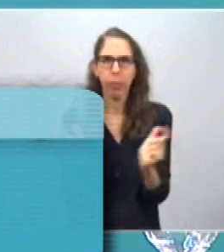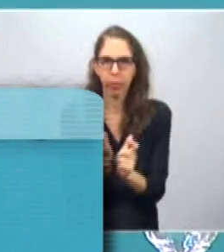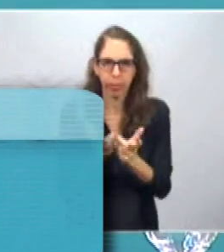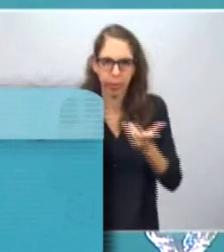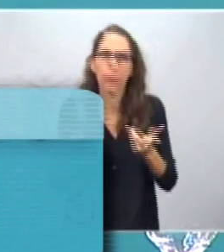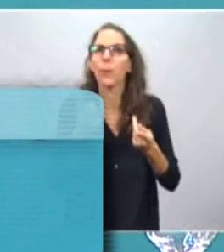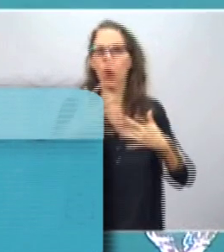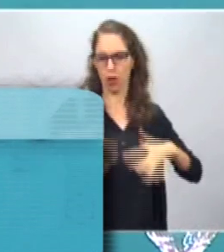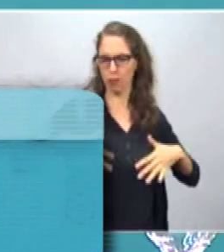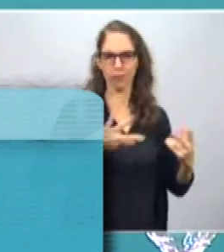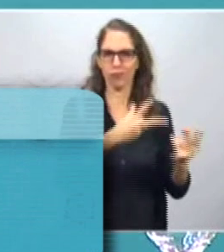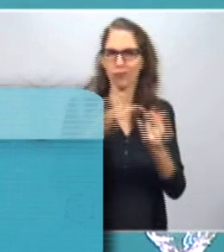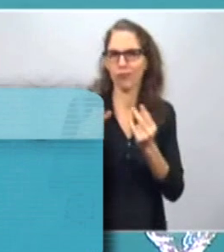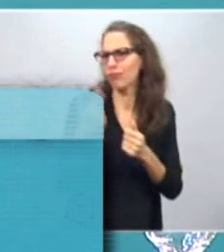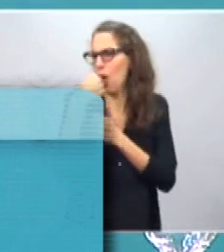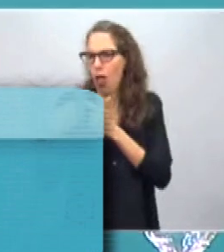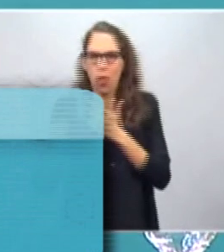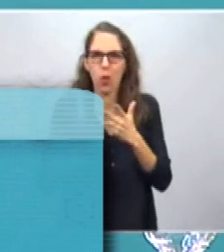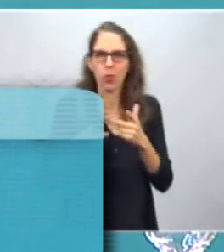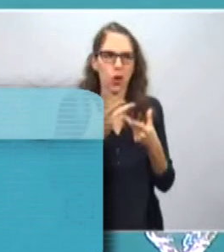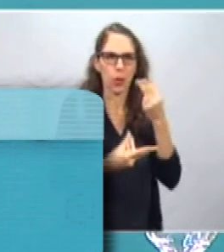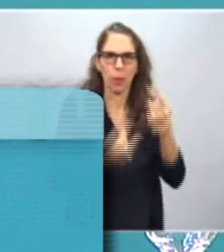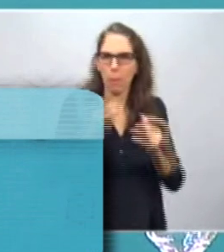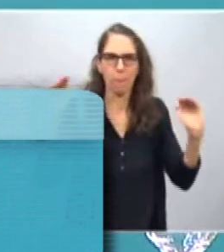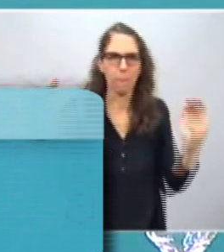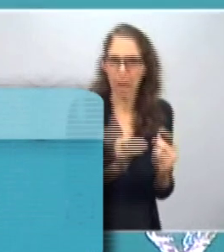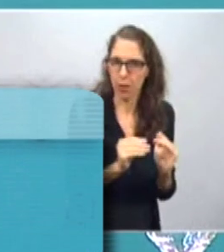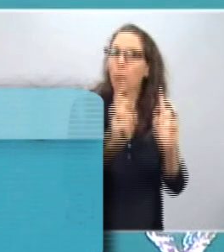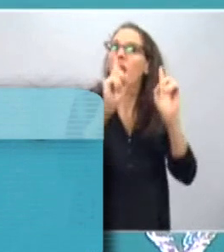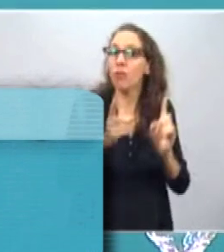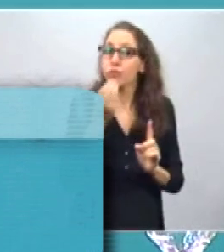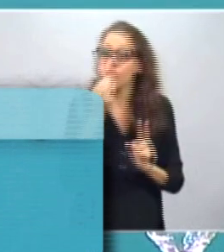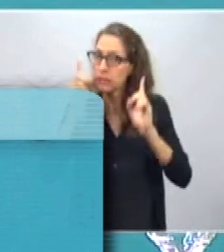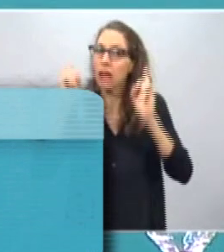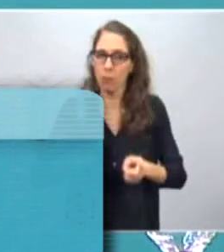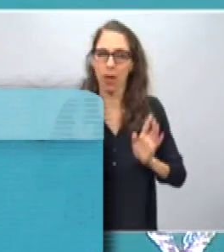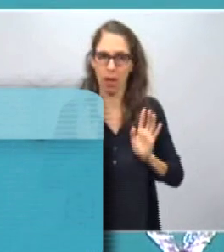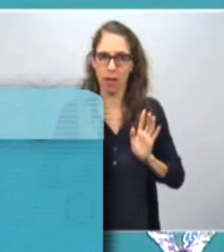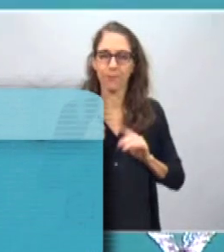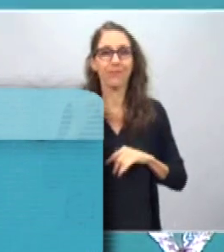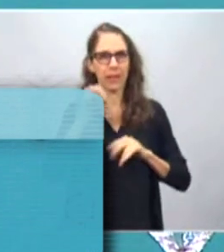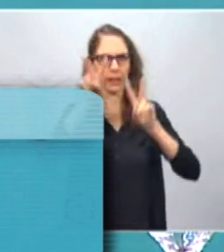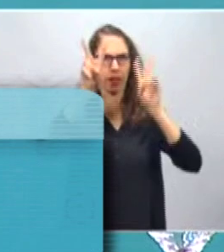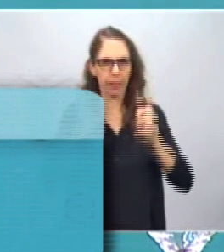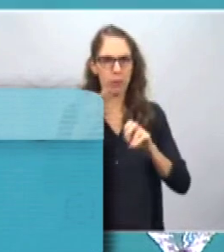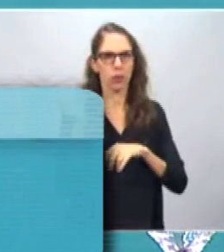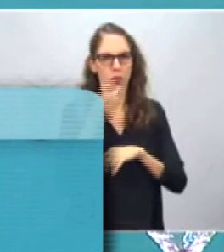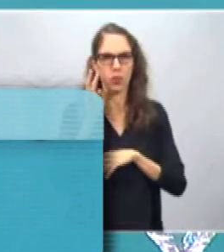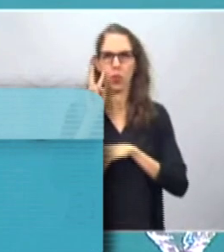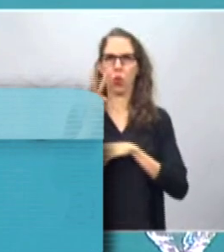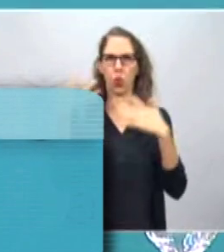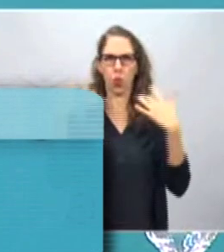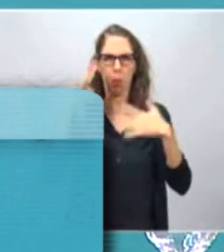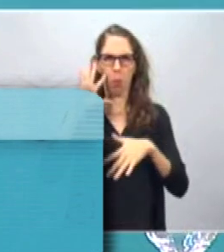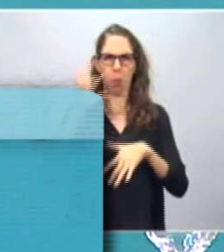de textiles, de otro tipo de productos, pero también en el consumo de alimentos. Y eso sí, nosotros lo tenemos y lo vemos